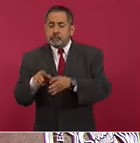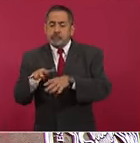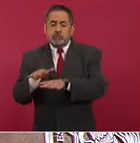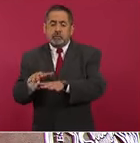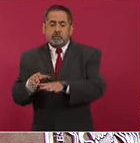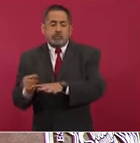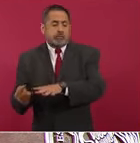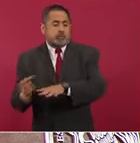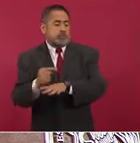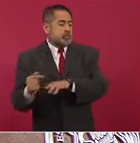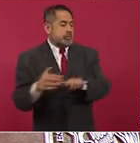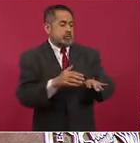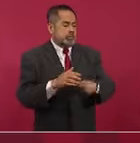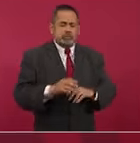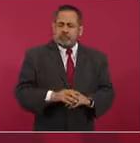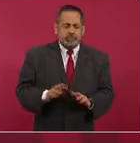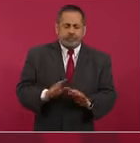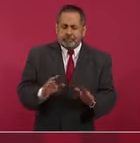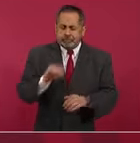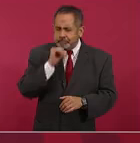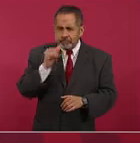Eso la vez pasada quise